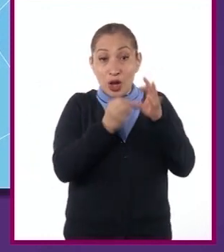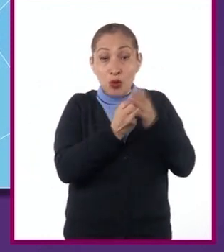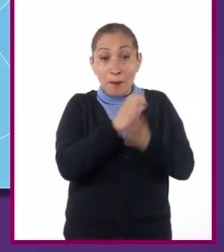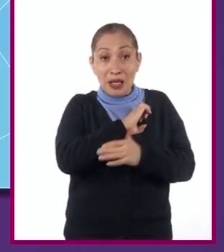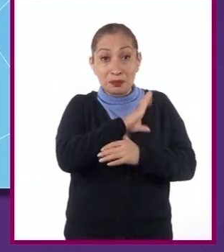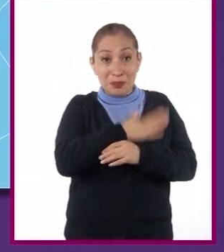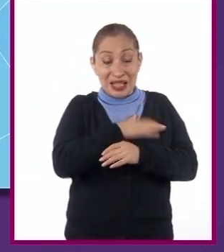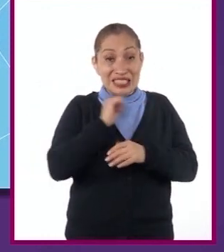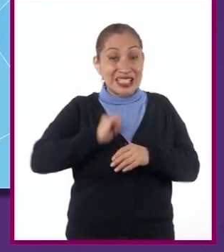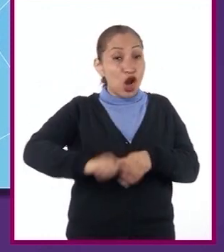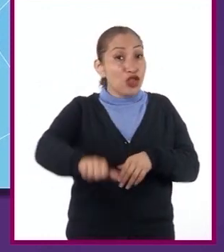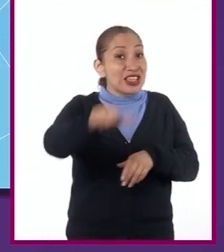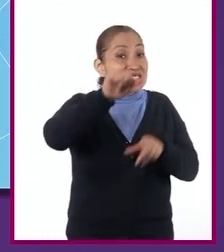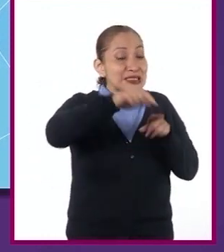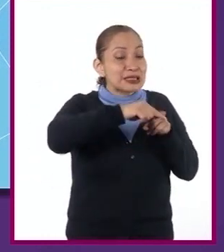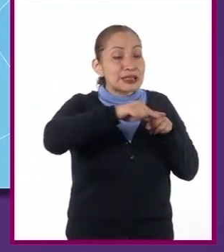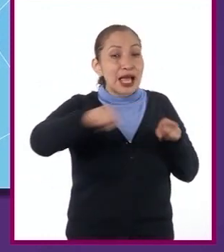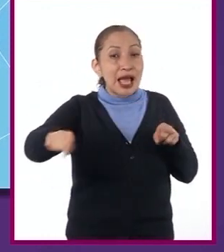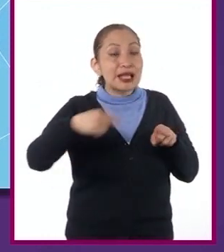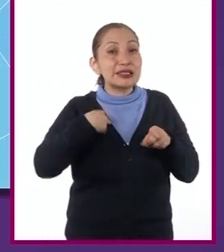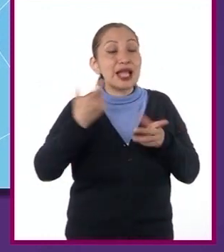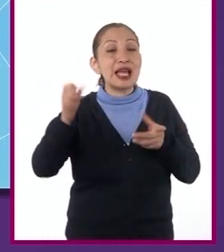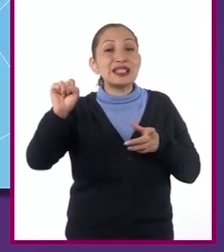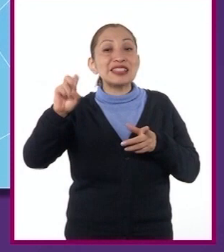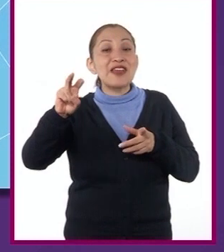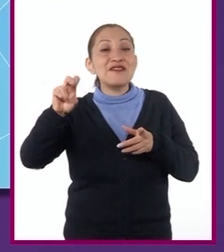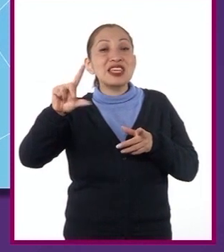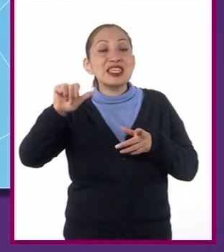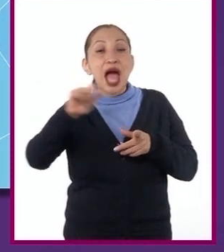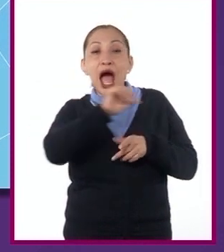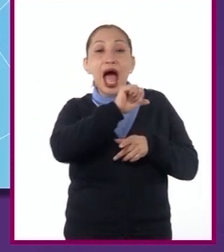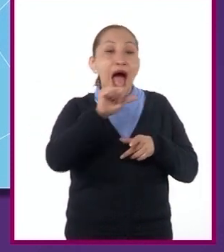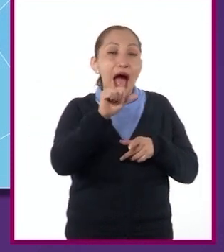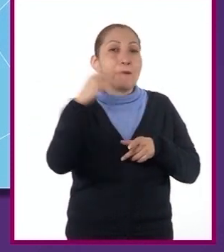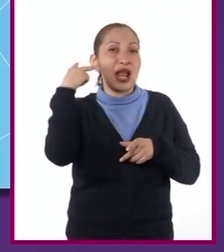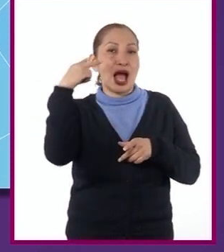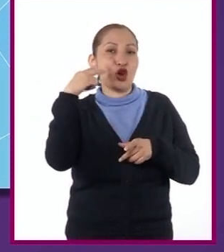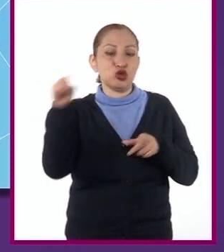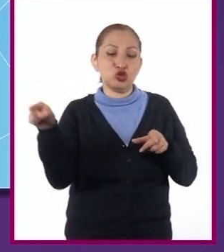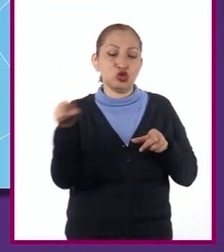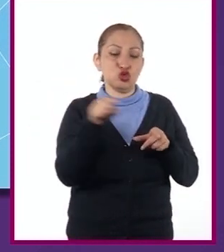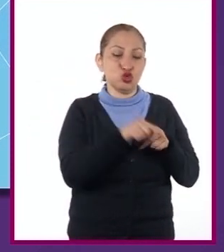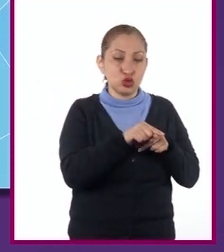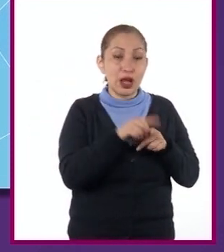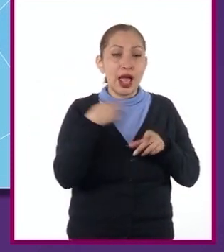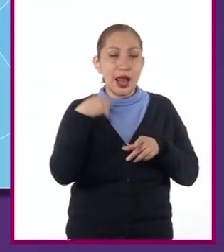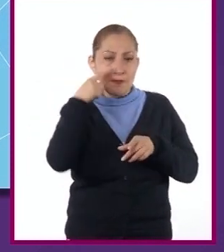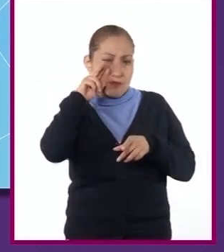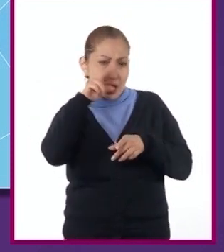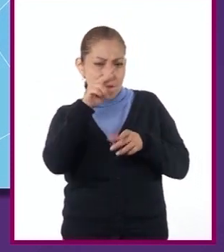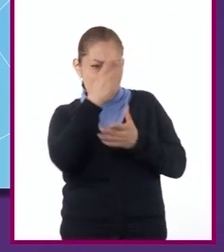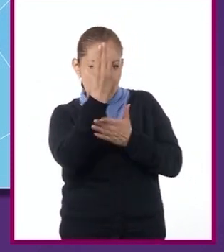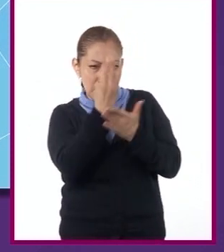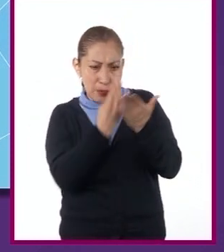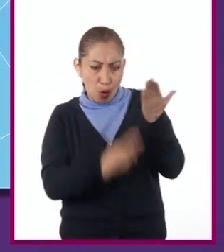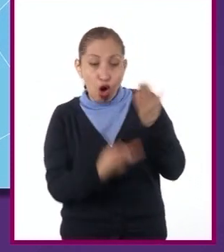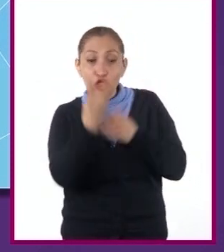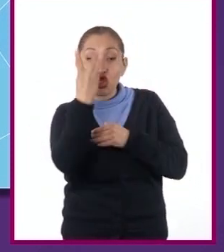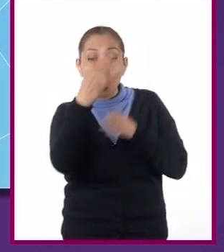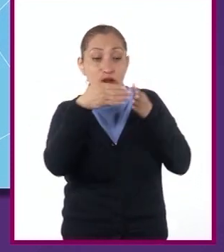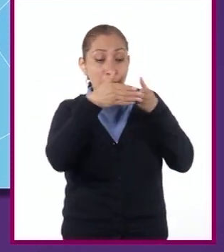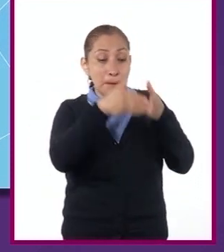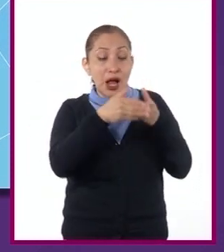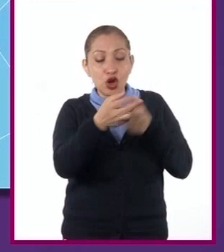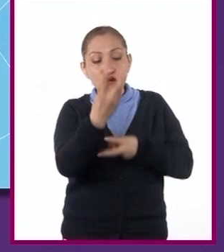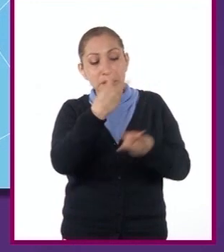España durante el siglo XVI fue la de Sevilla-Veracruz. En el grabado podemos identificar 2 barcos que